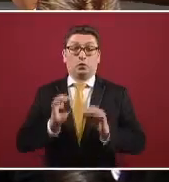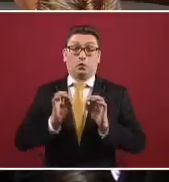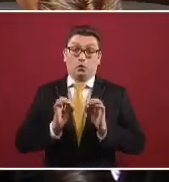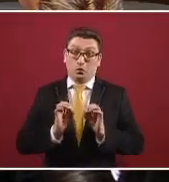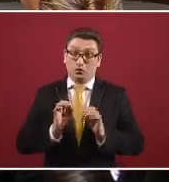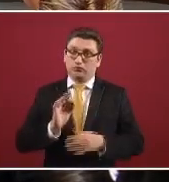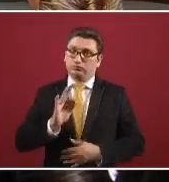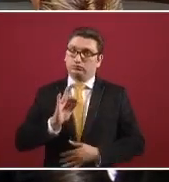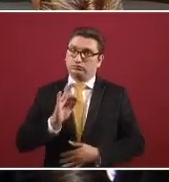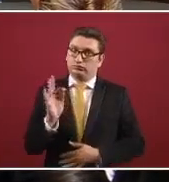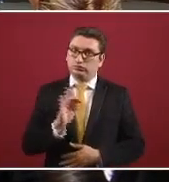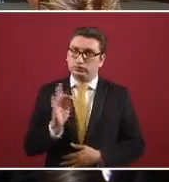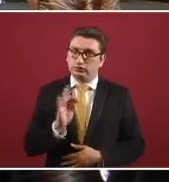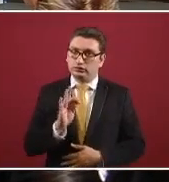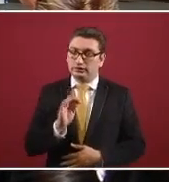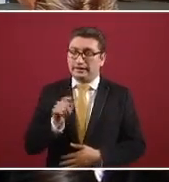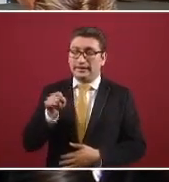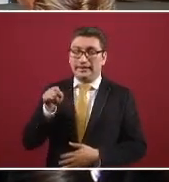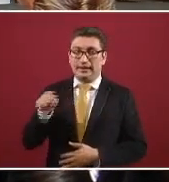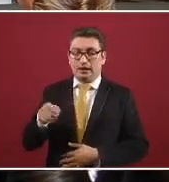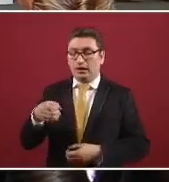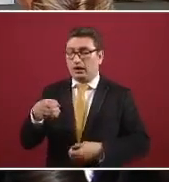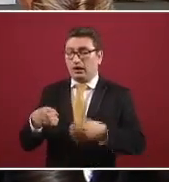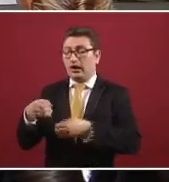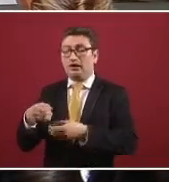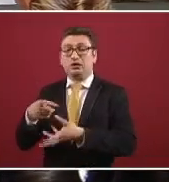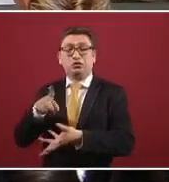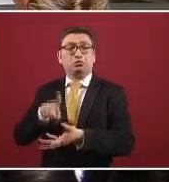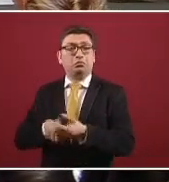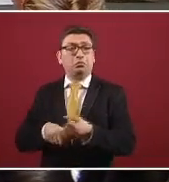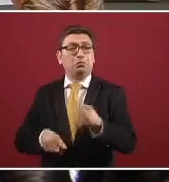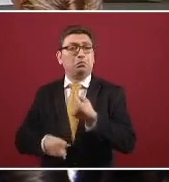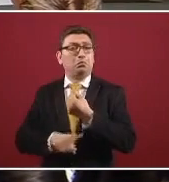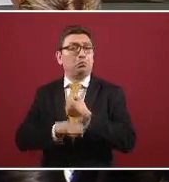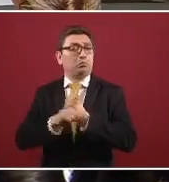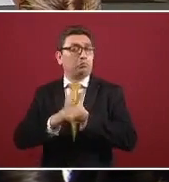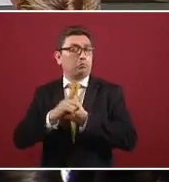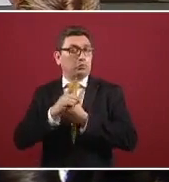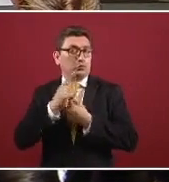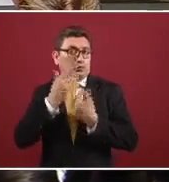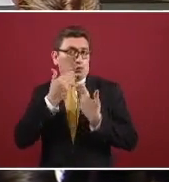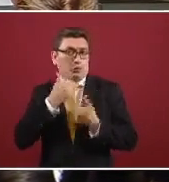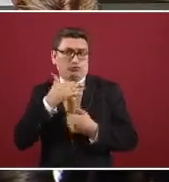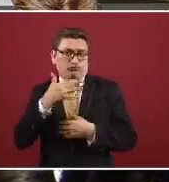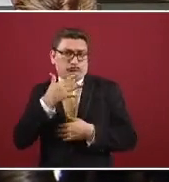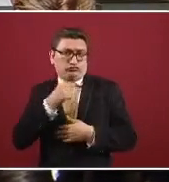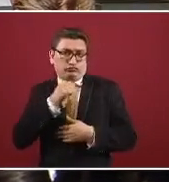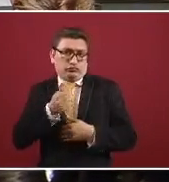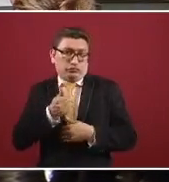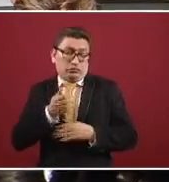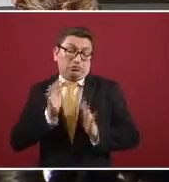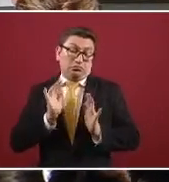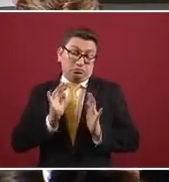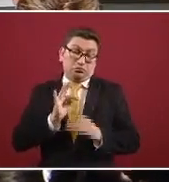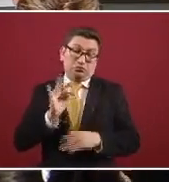no existieran anomalías, que también, ¿no?,